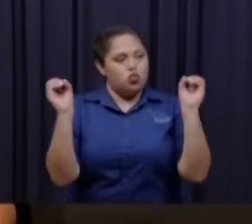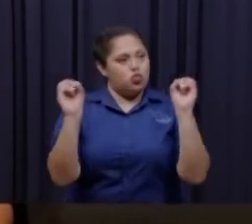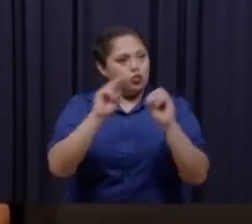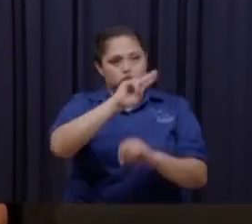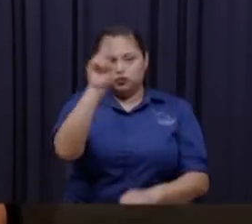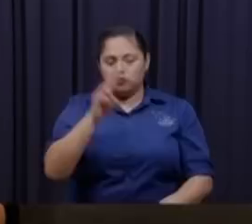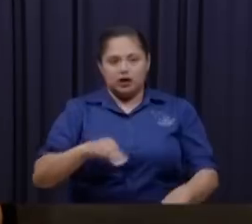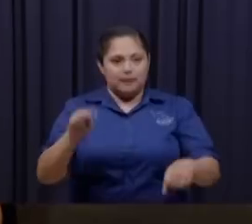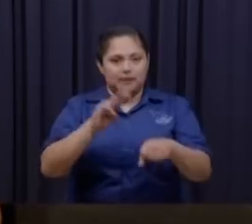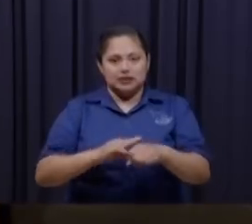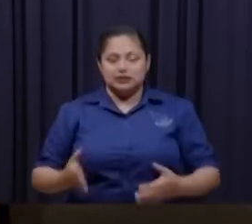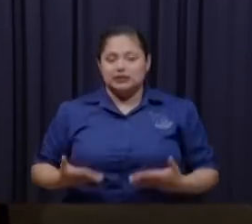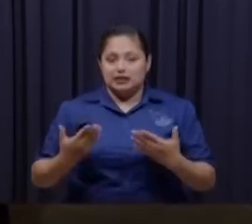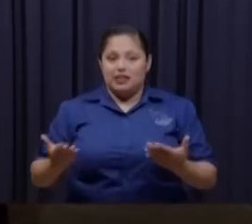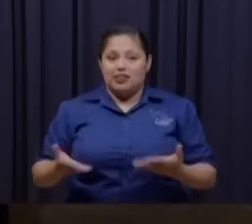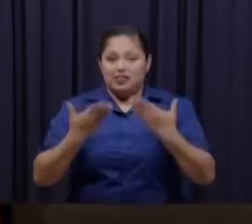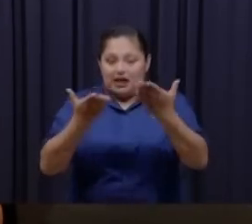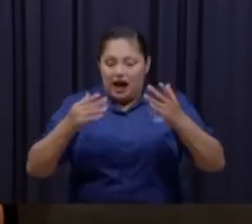vigor.